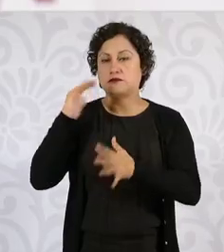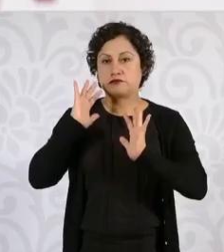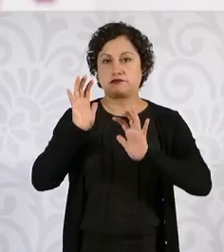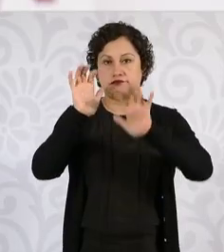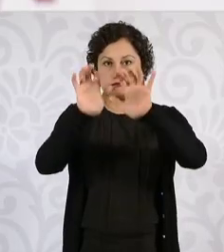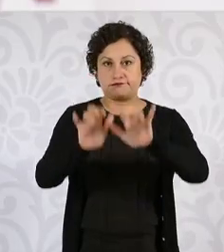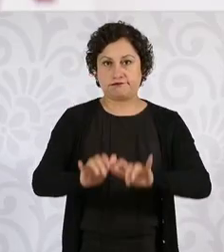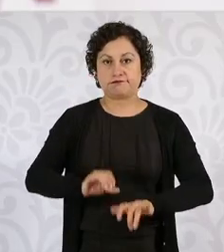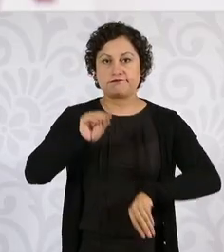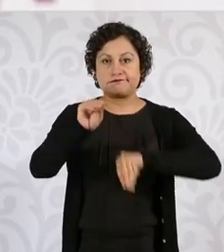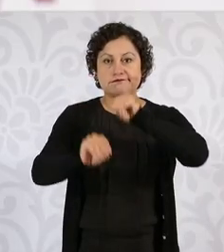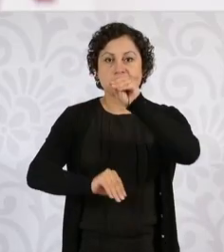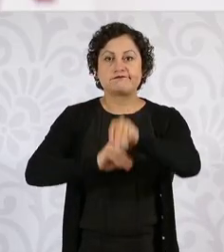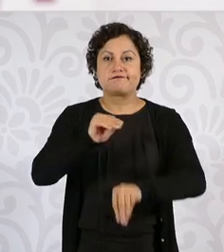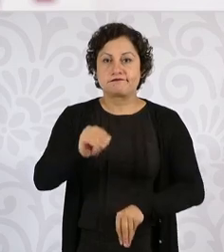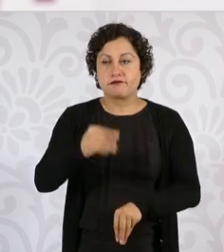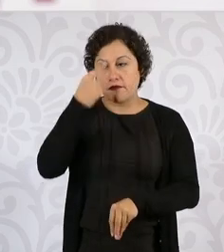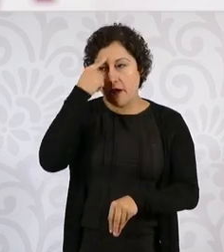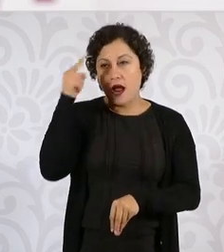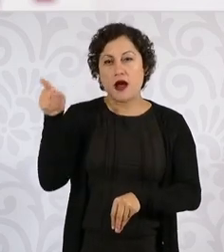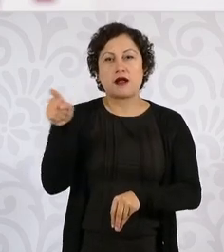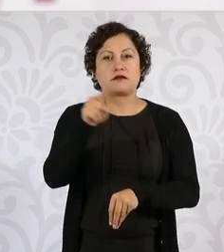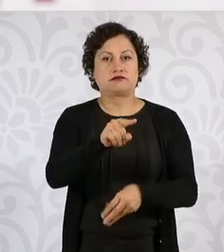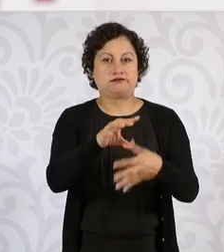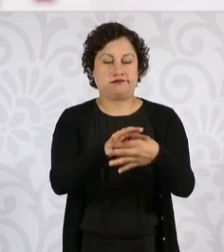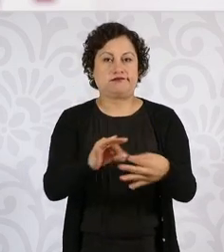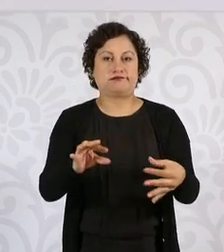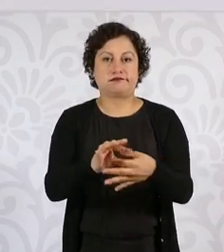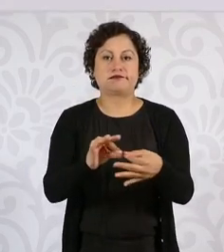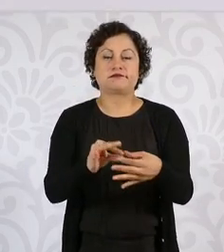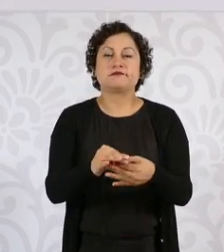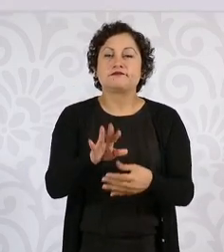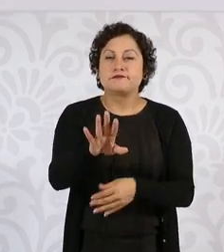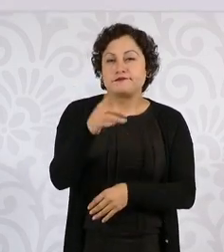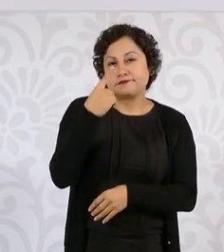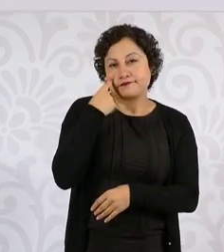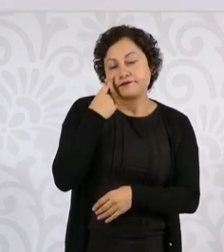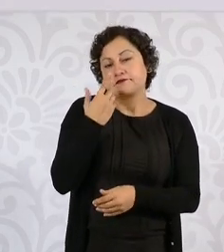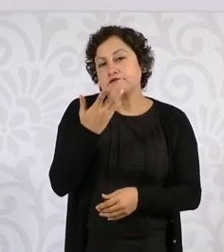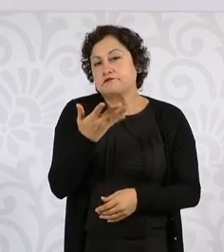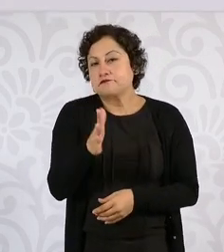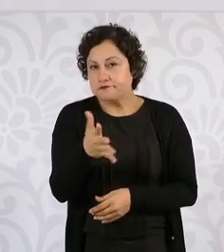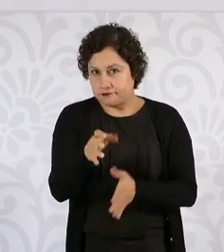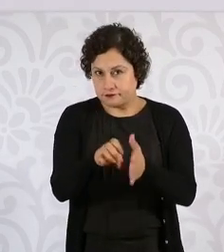Sería bueno que se explicara. Normalmente se contrata a un repartidor